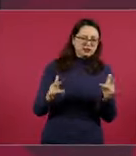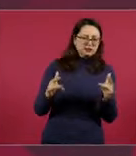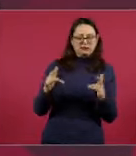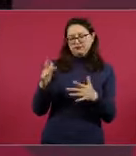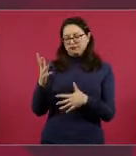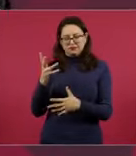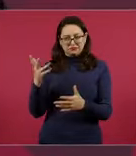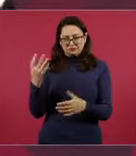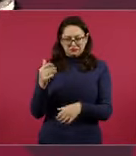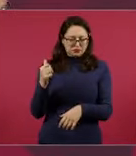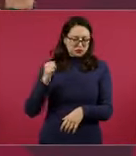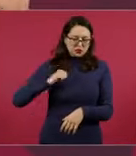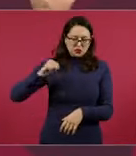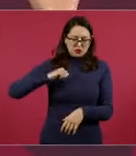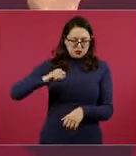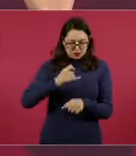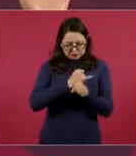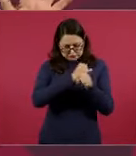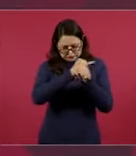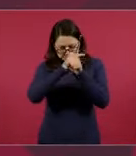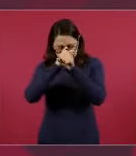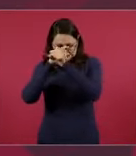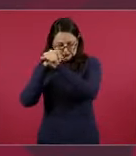Extraordinario arqueólogo.